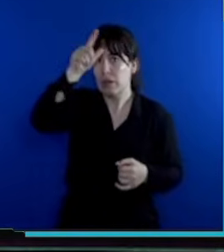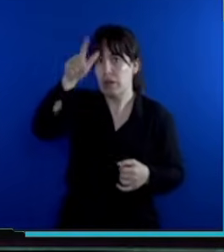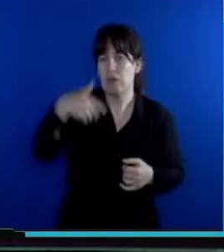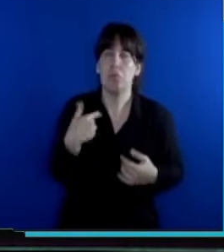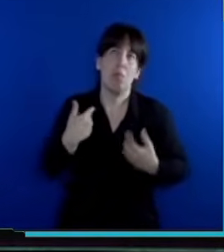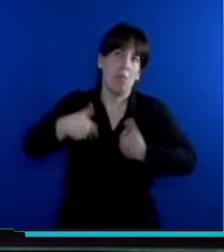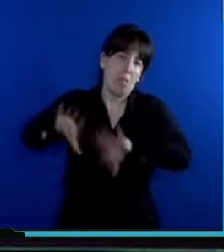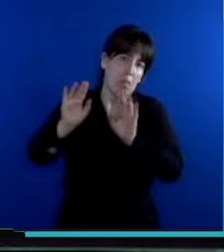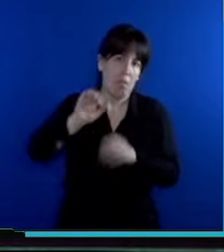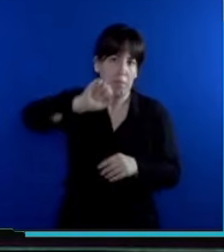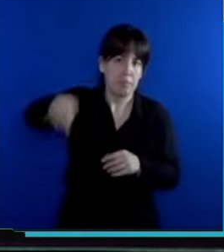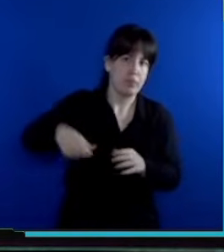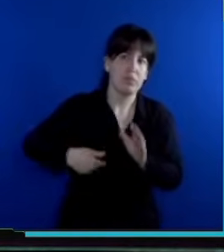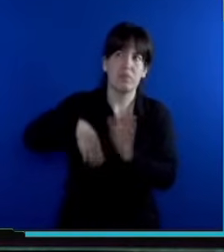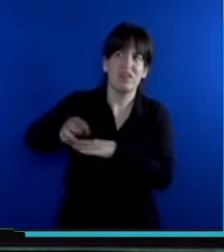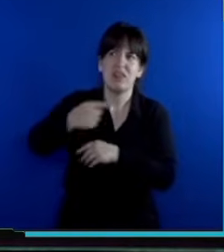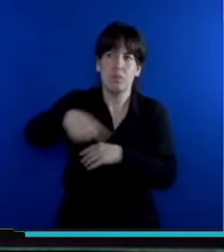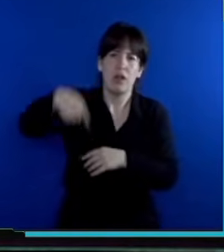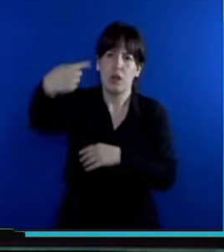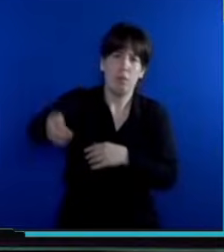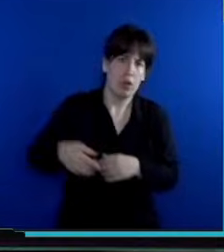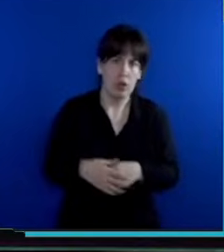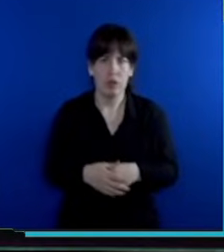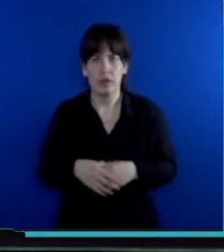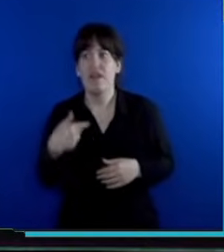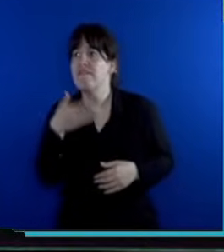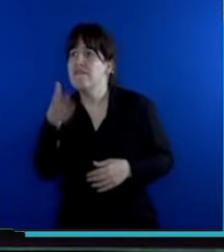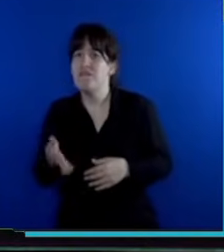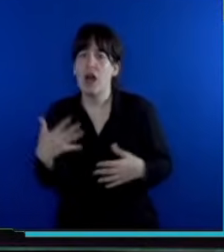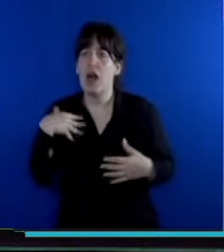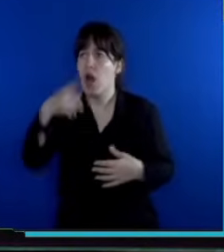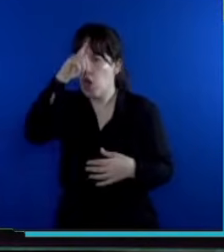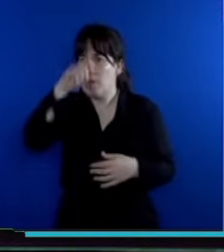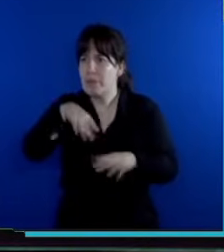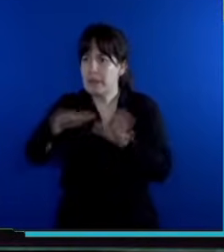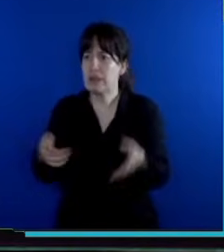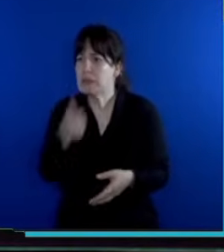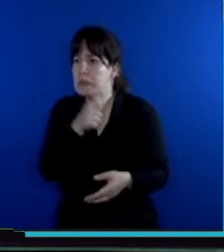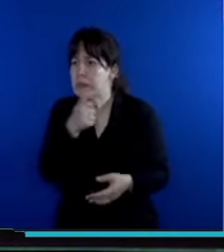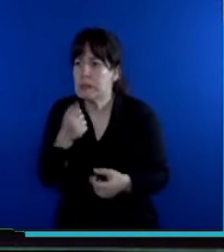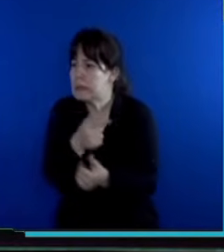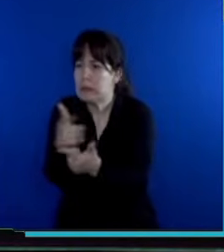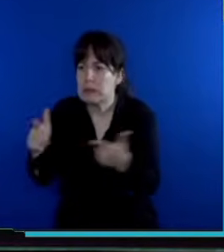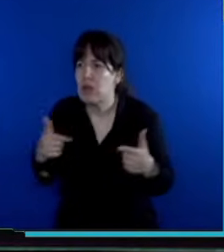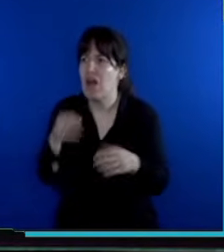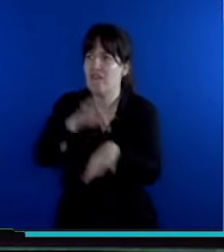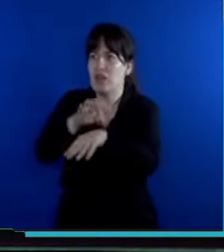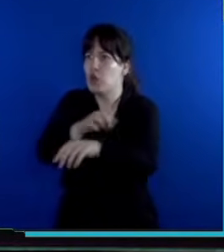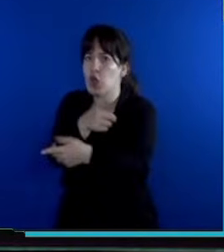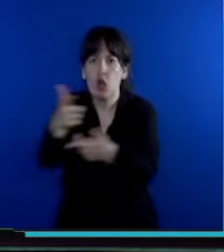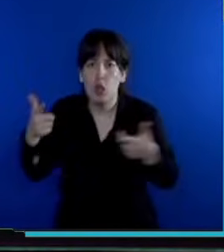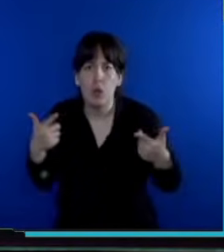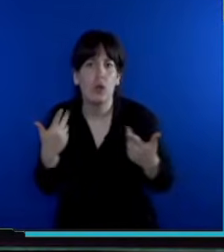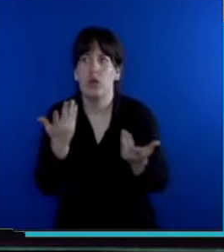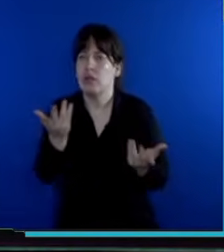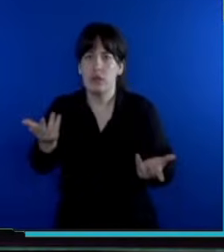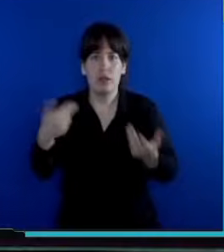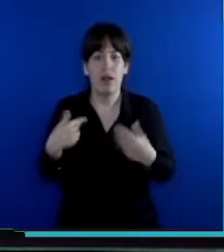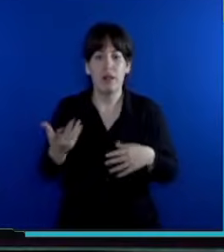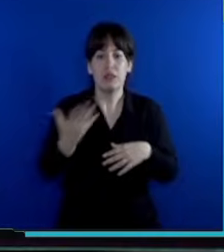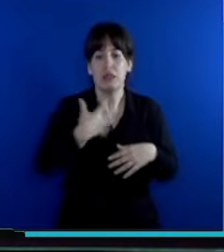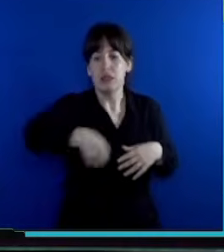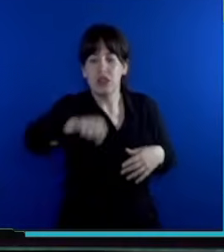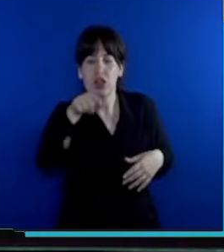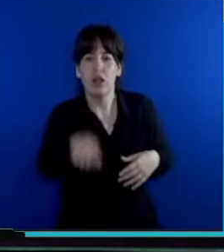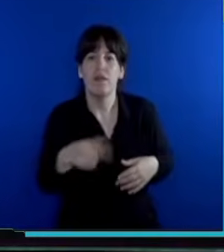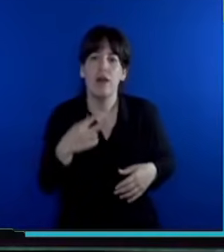se lo toman o lo mandan a que vuelva la semana que viene, que va a un hospital y no encuentra medicamentos, ni encuentra médicos, ¿no? Que manda a sus chicos al